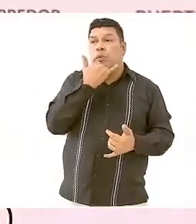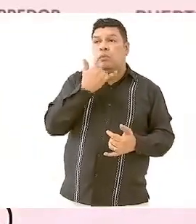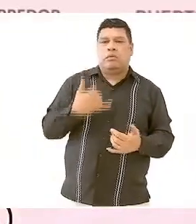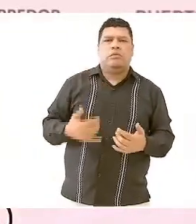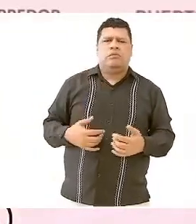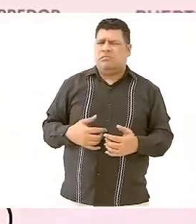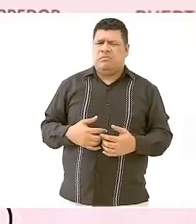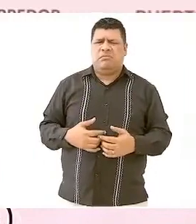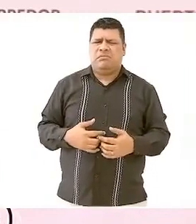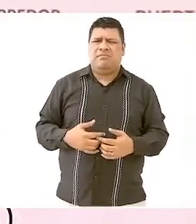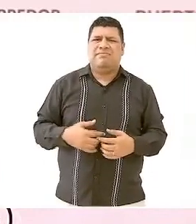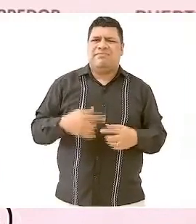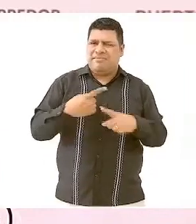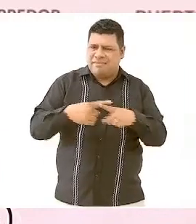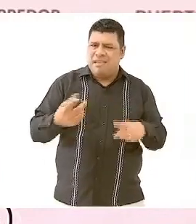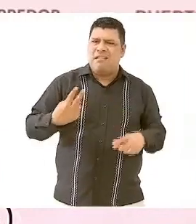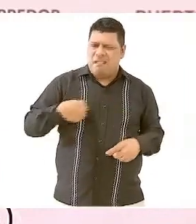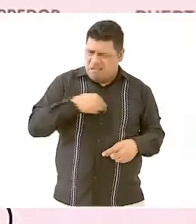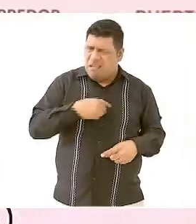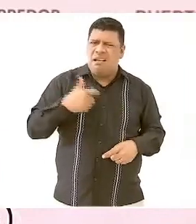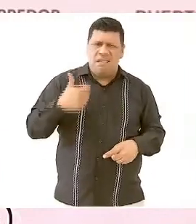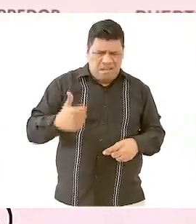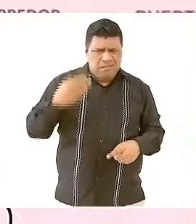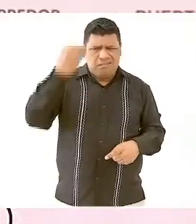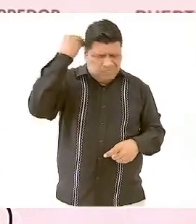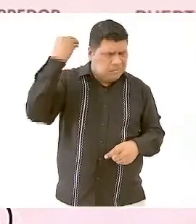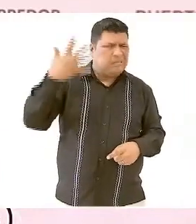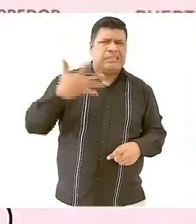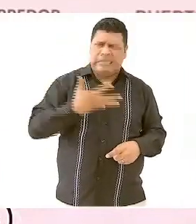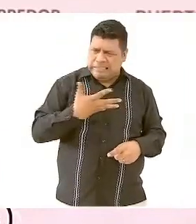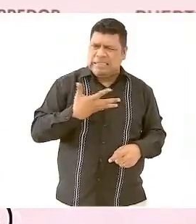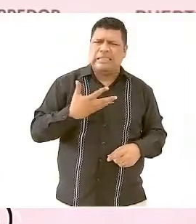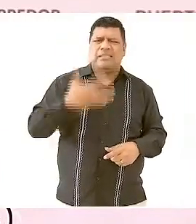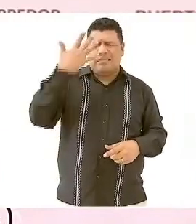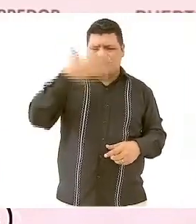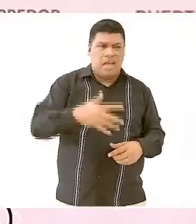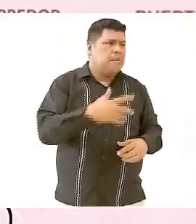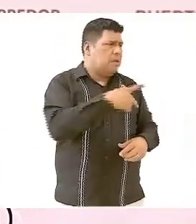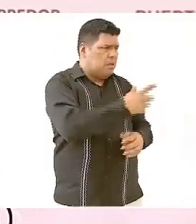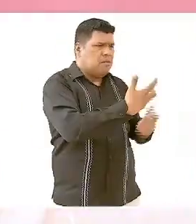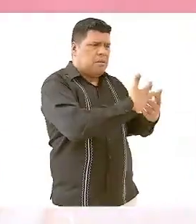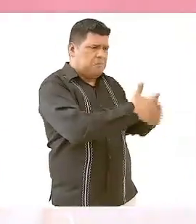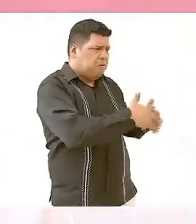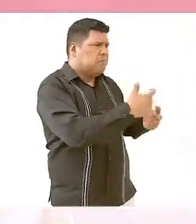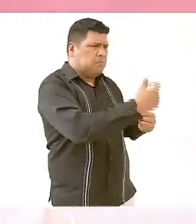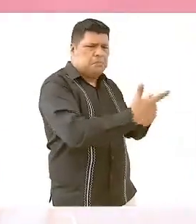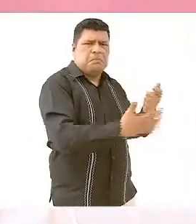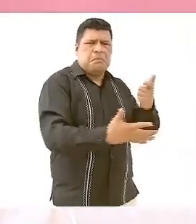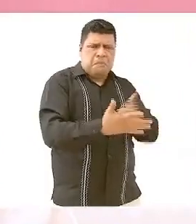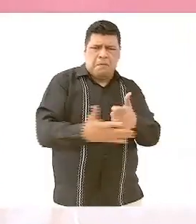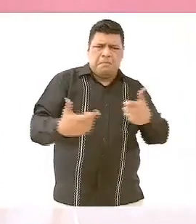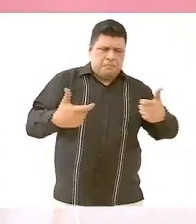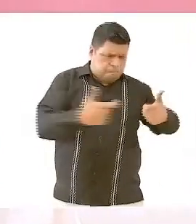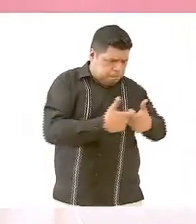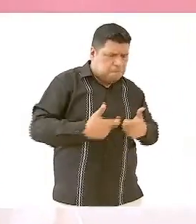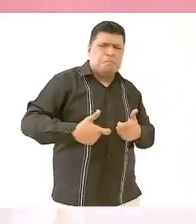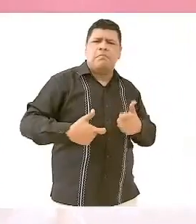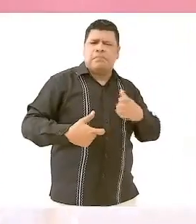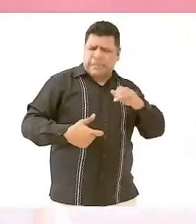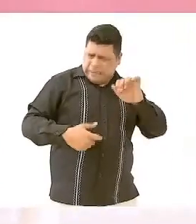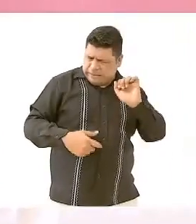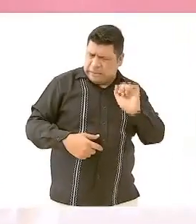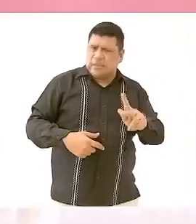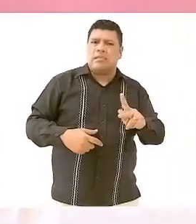se necesita de la inversión privada. Sí, claro que se necesita de la inversión privada, pero